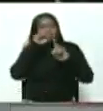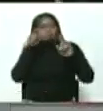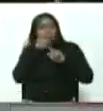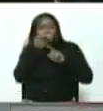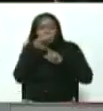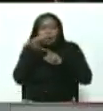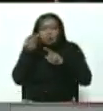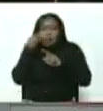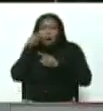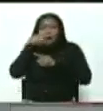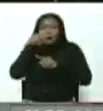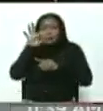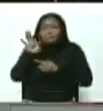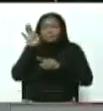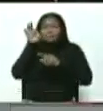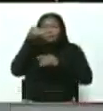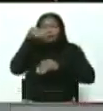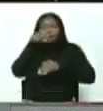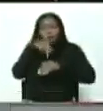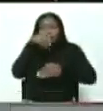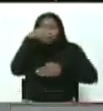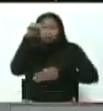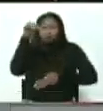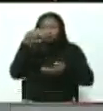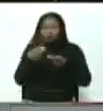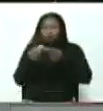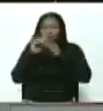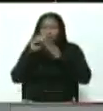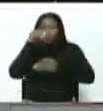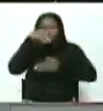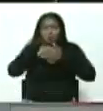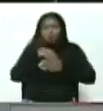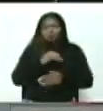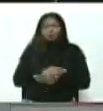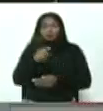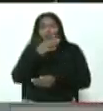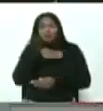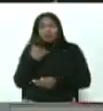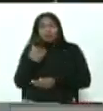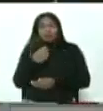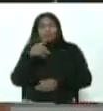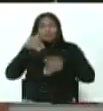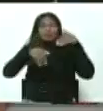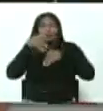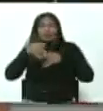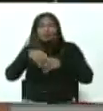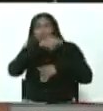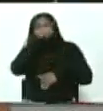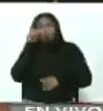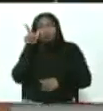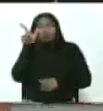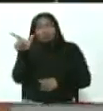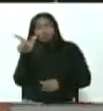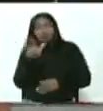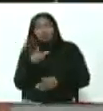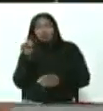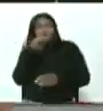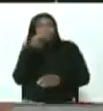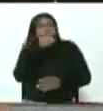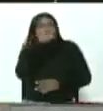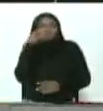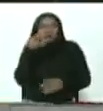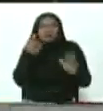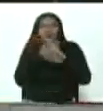papelito, sonrisa, para la caja. Si usted quiere votar por el PSUV, ¿qué va a buscar